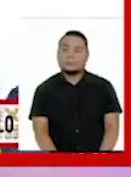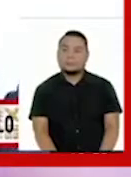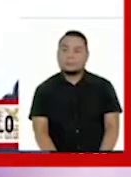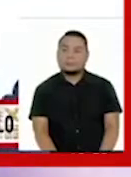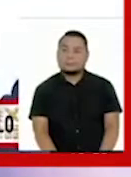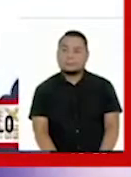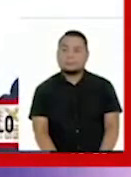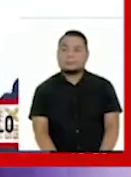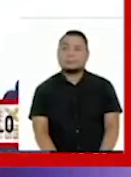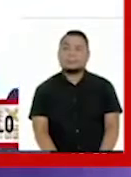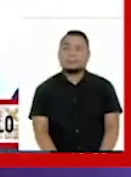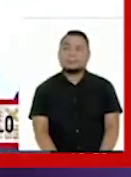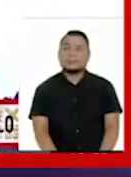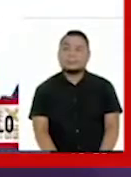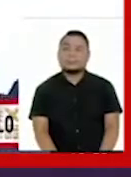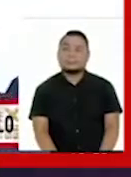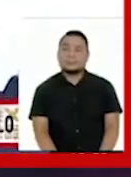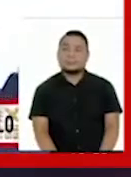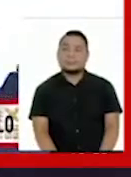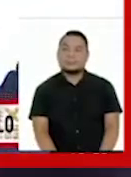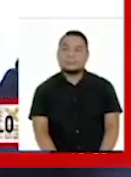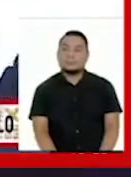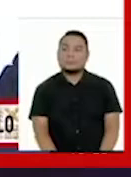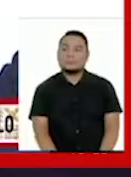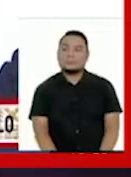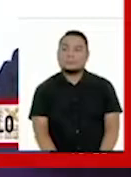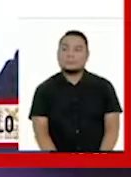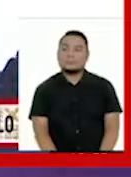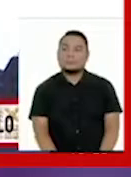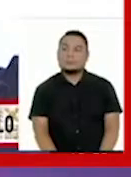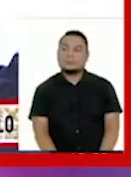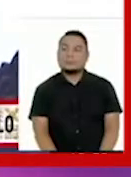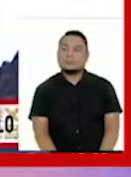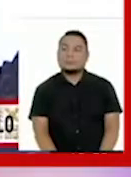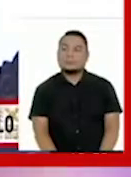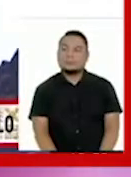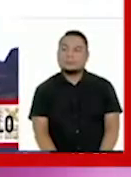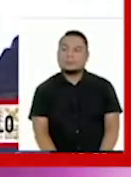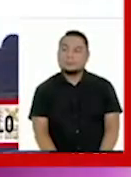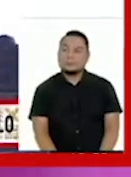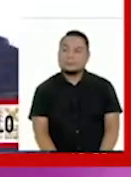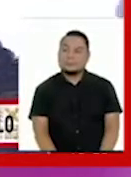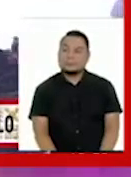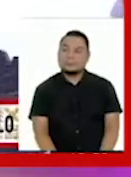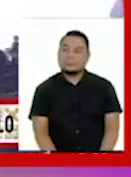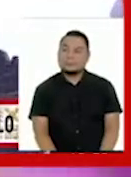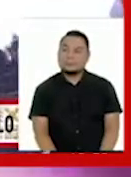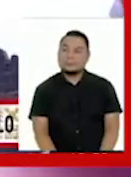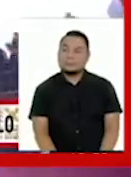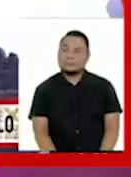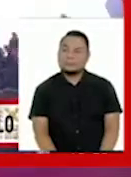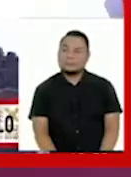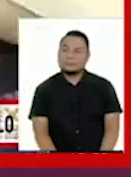la constituyente, tal vez dejarla para un próximo gobierno, en fin, todo esto quedó despejado de entrada en un solo gesto